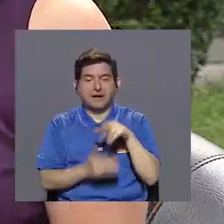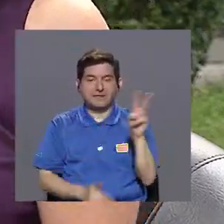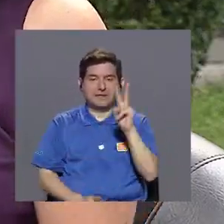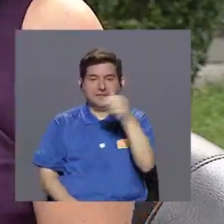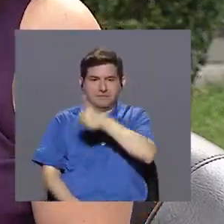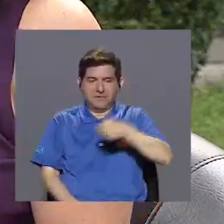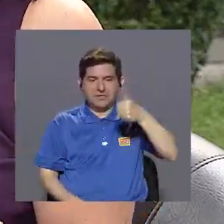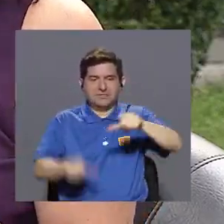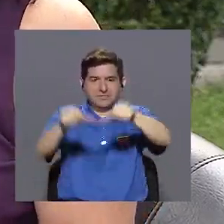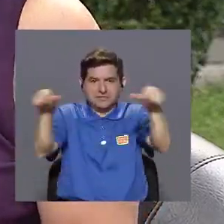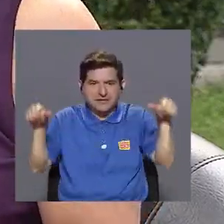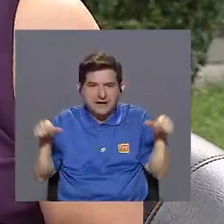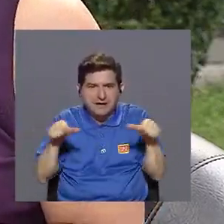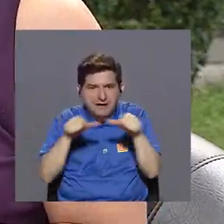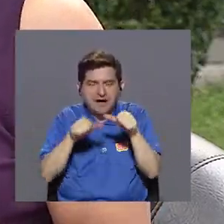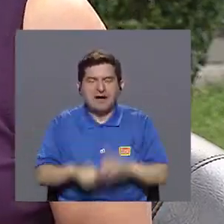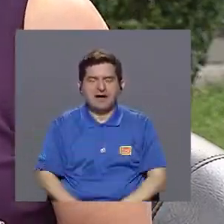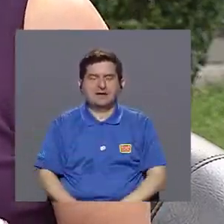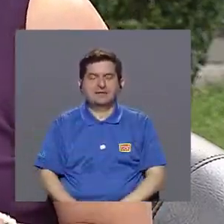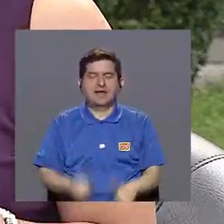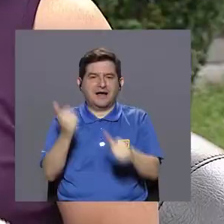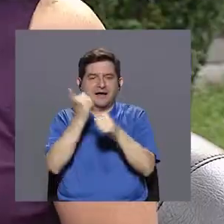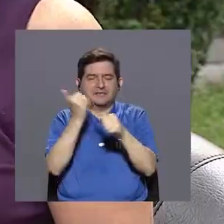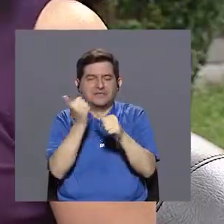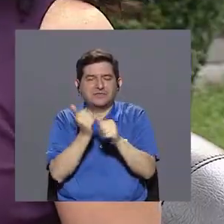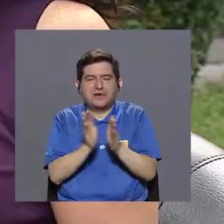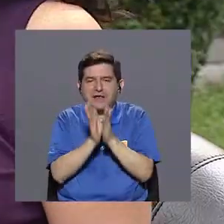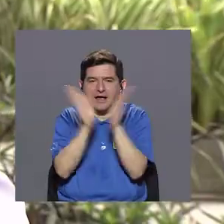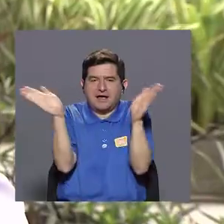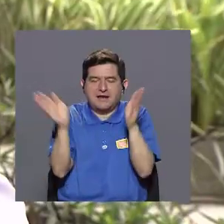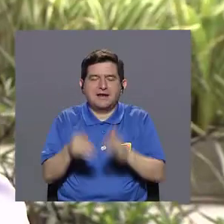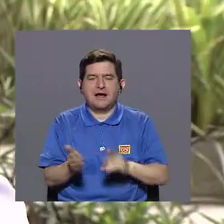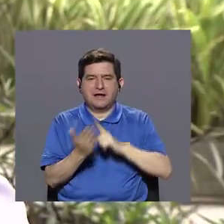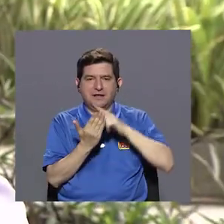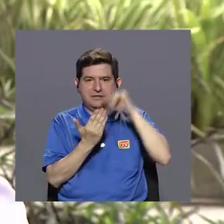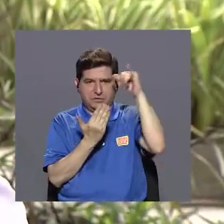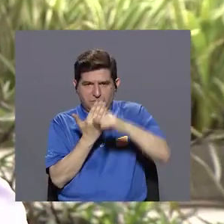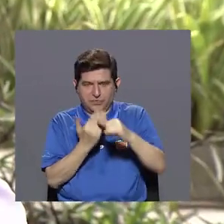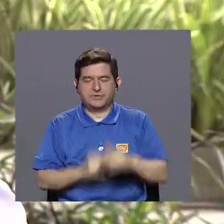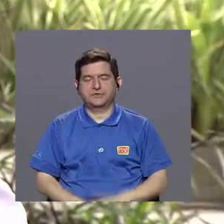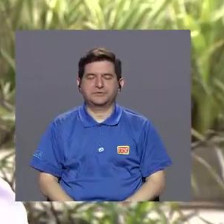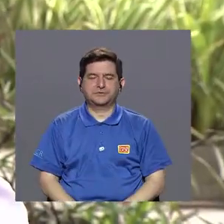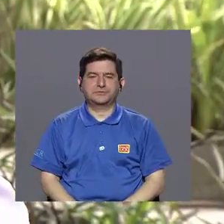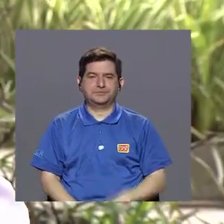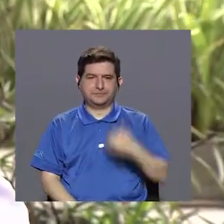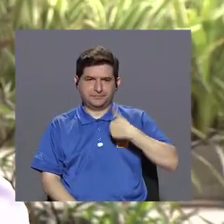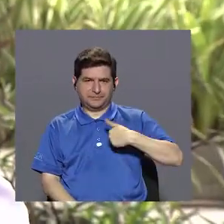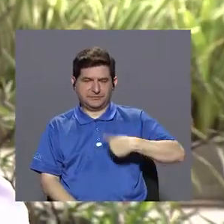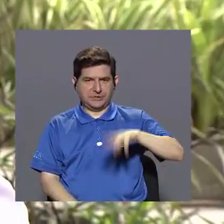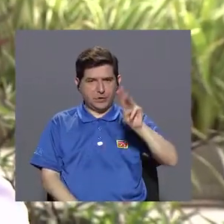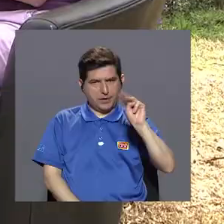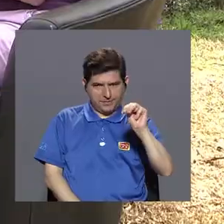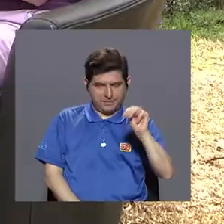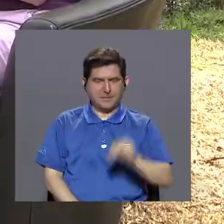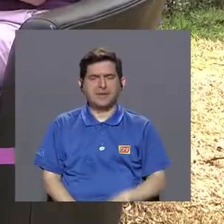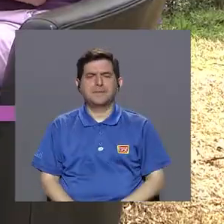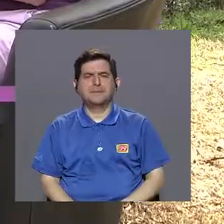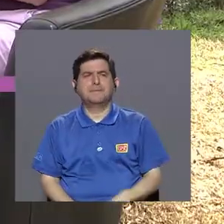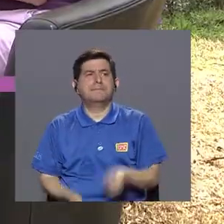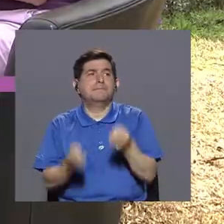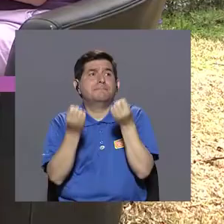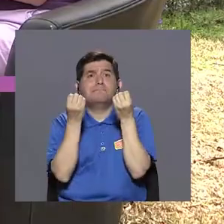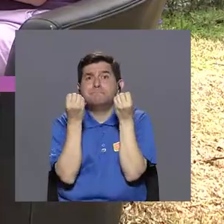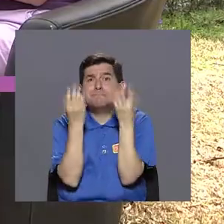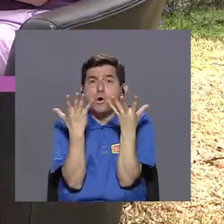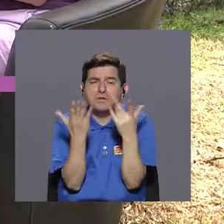esta vicerrectoría en el área de asesoría general de proyectos. Don Maynor, hay cualquier